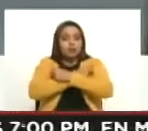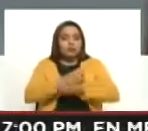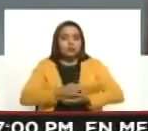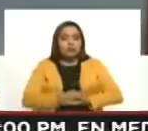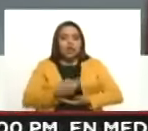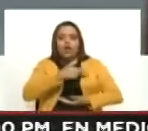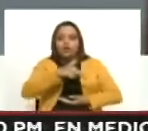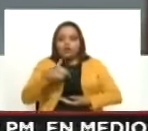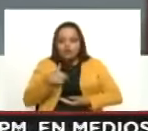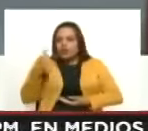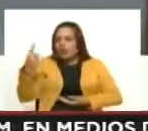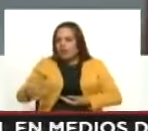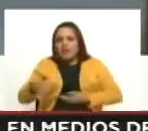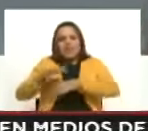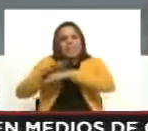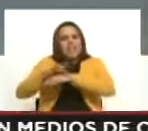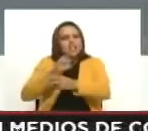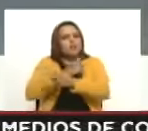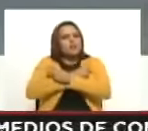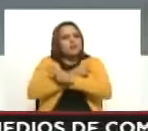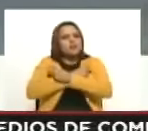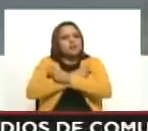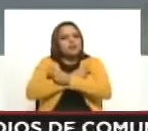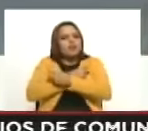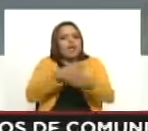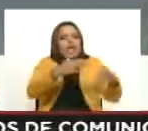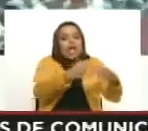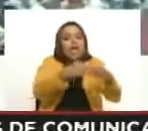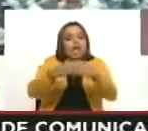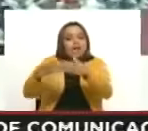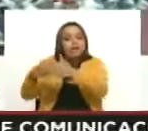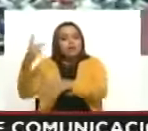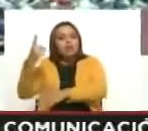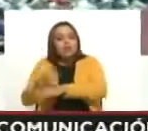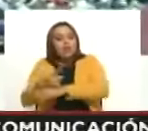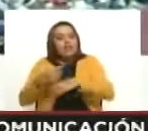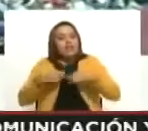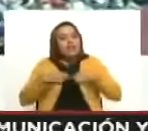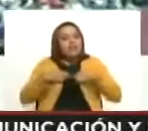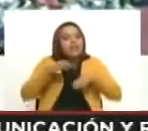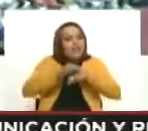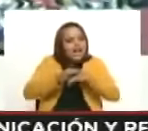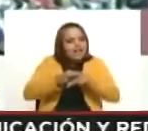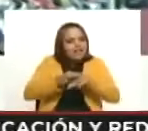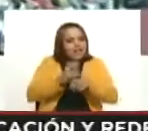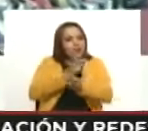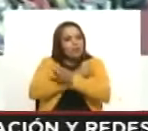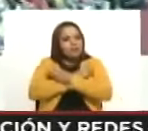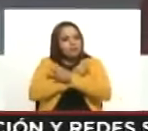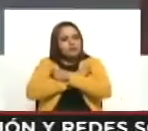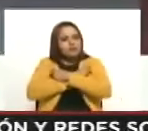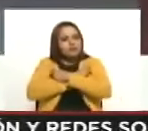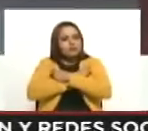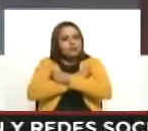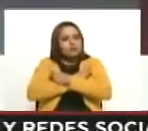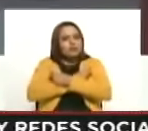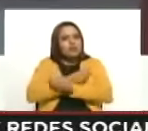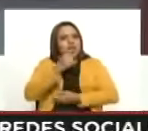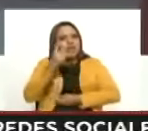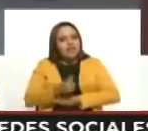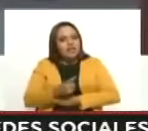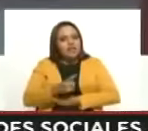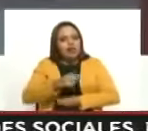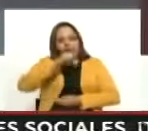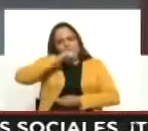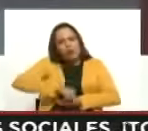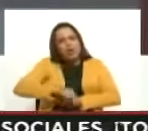Nosotros somos de carne y hueso. Los equipos tienen que ser de carne y hueso. Y tienen que ser